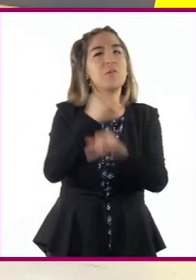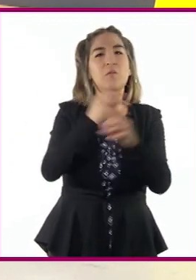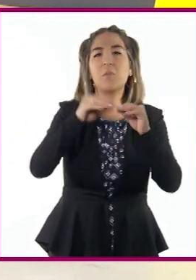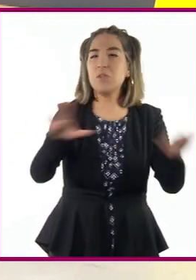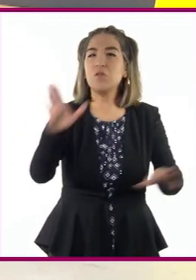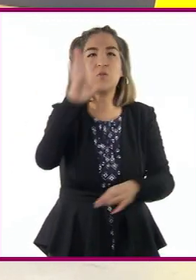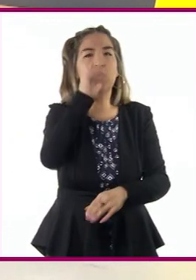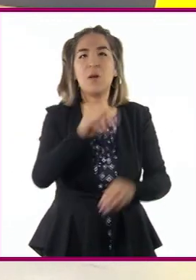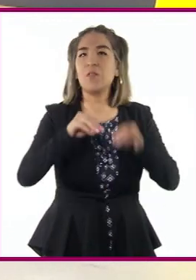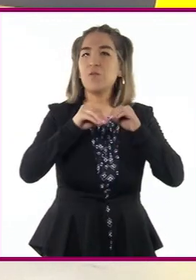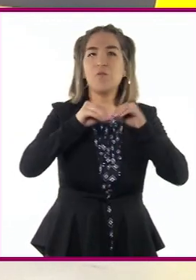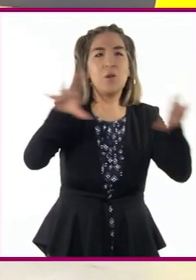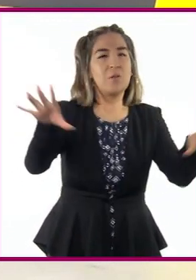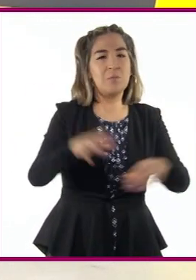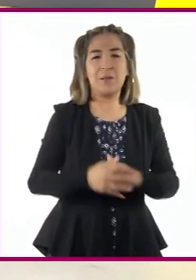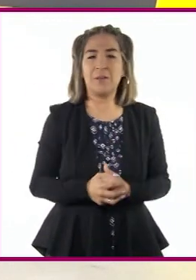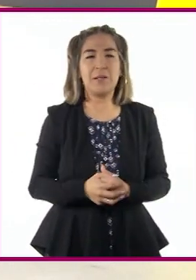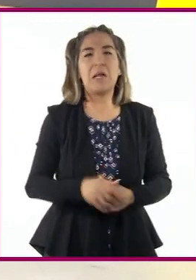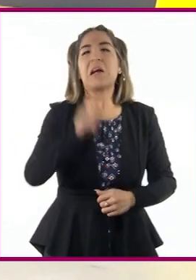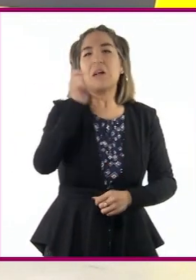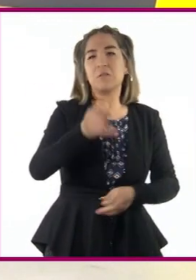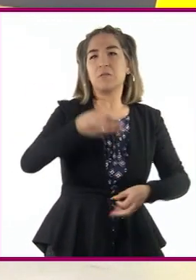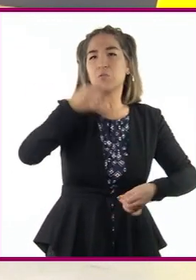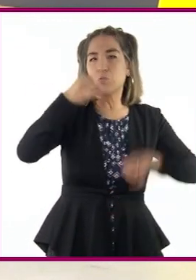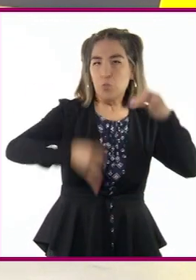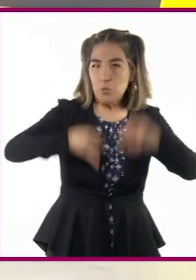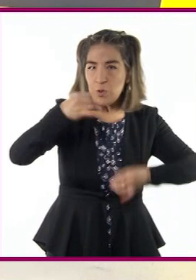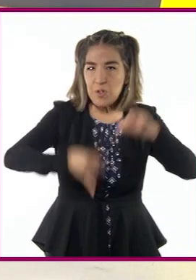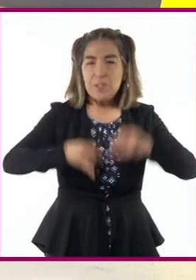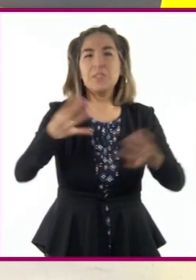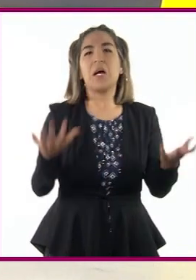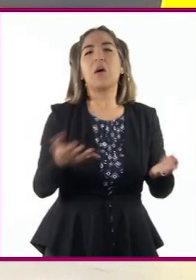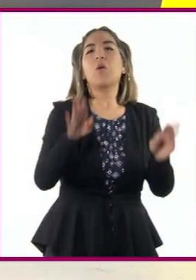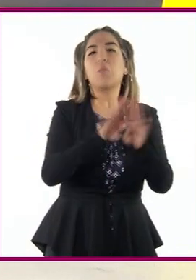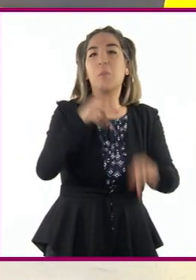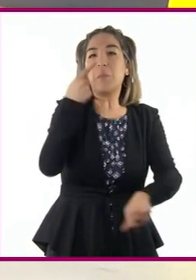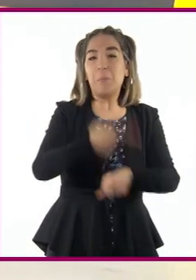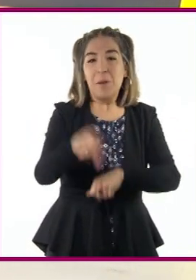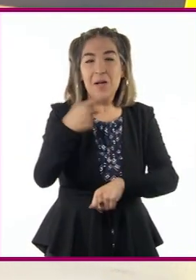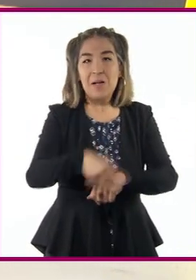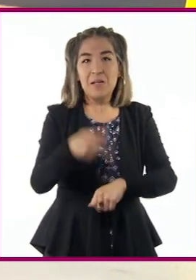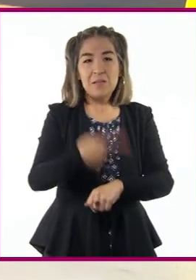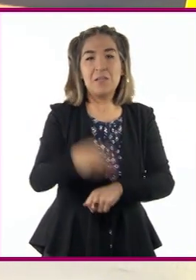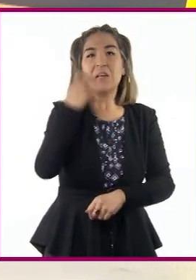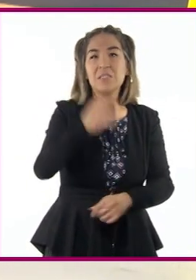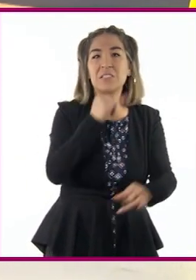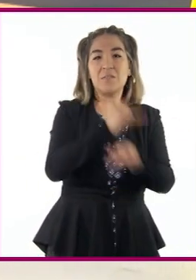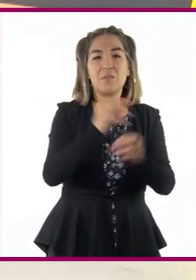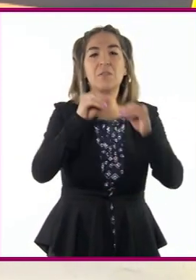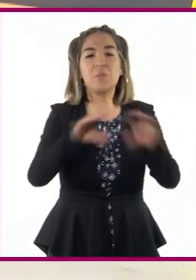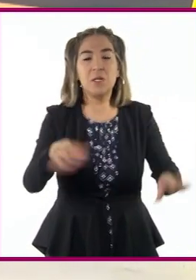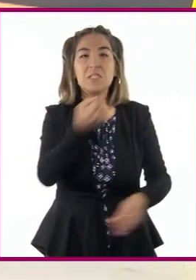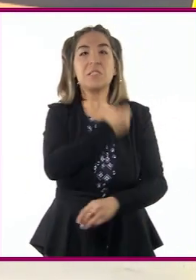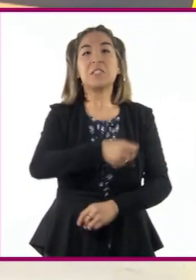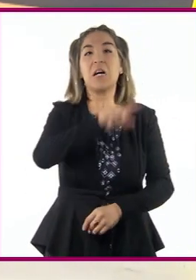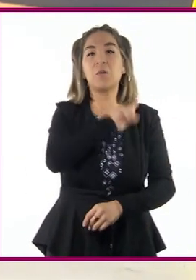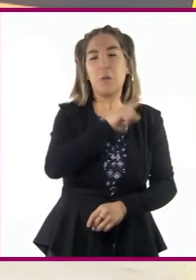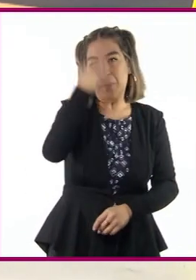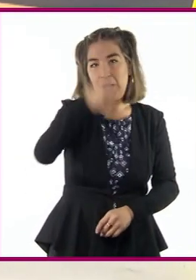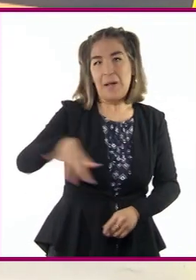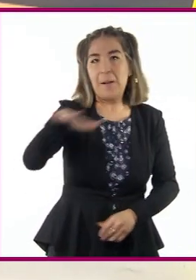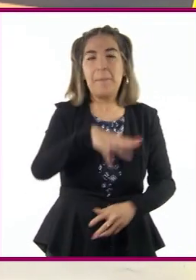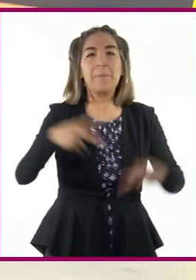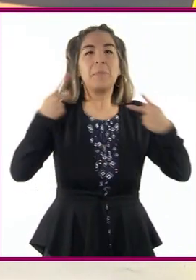la seguridad nacional, procesos judiciales o pone en riesgo la vida, seguridad o salud de una